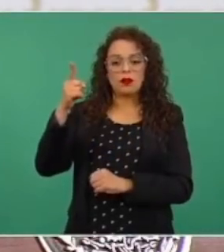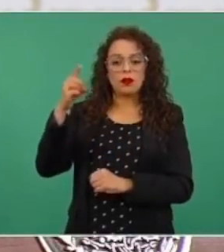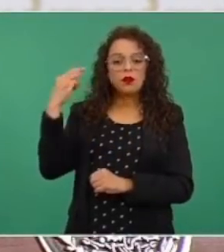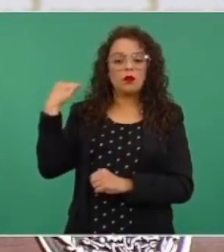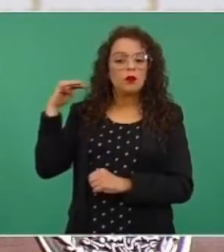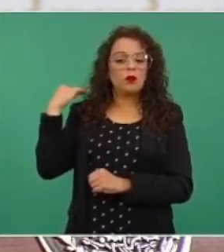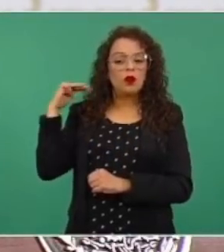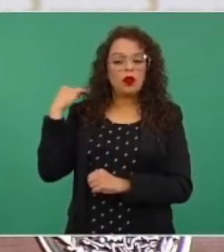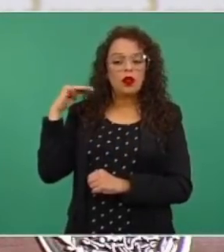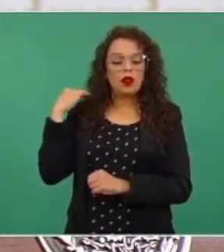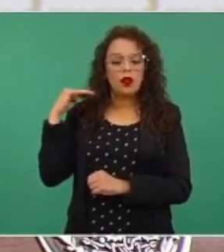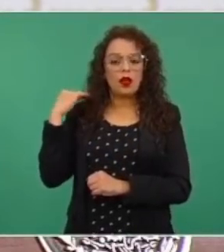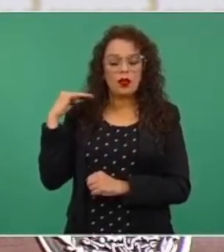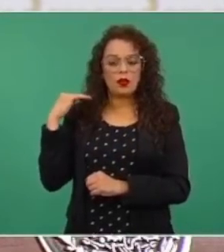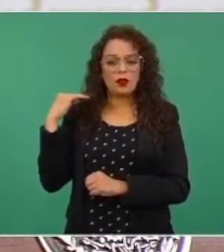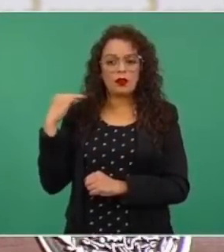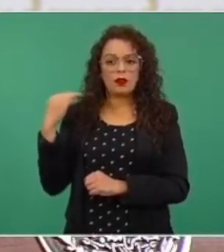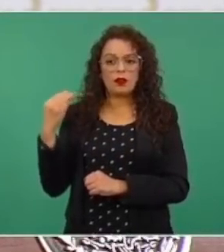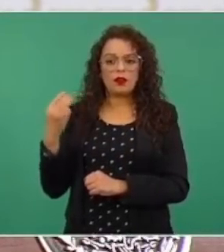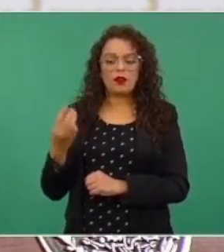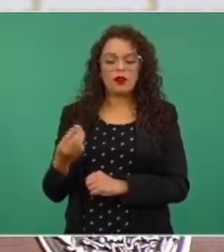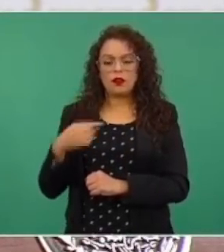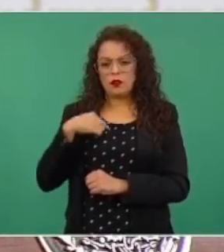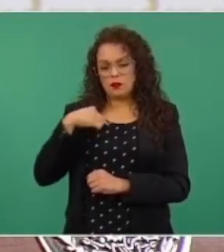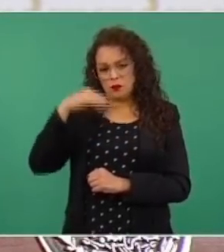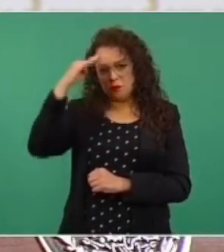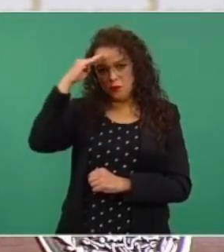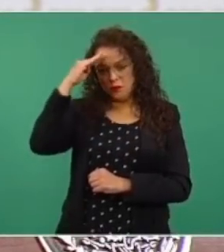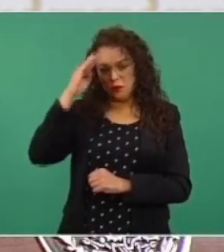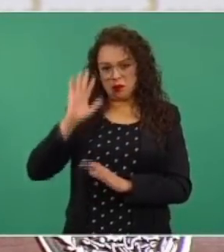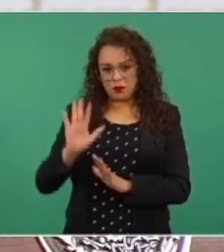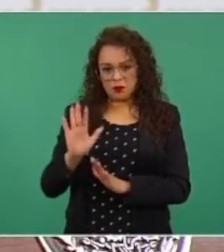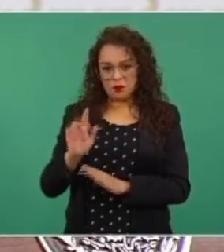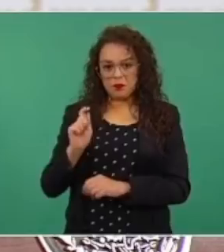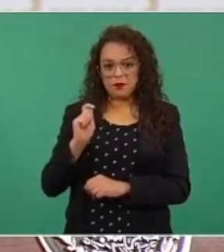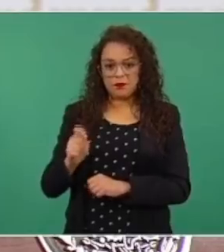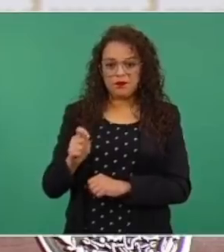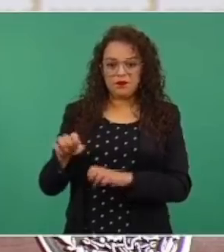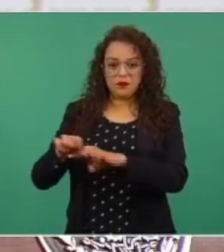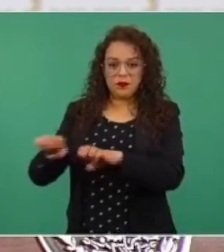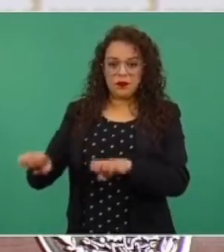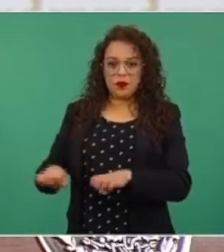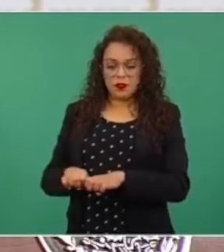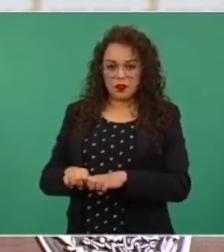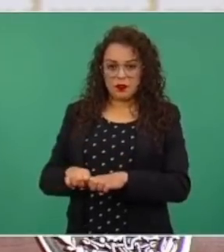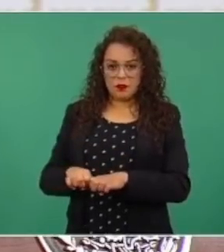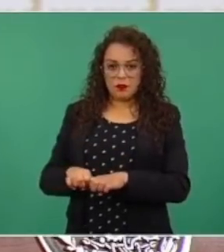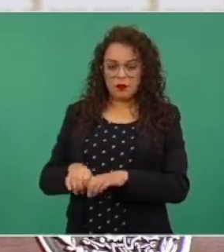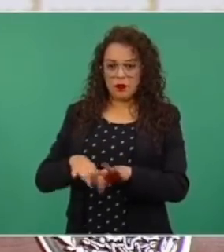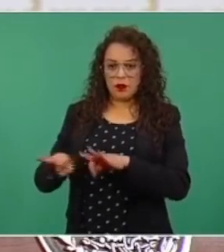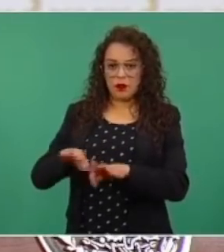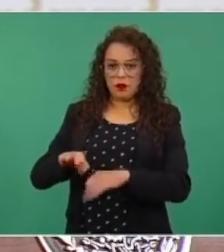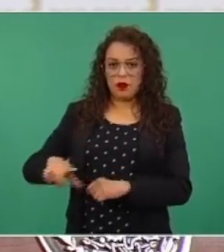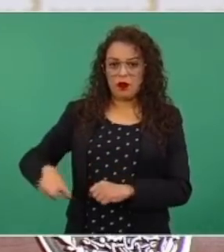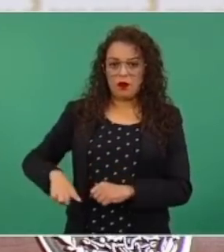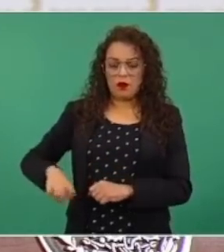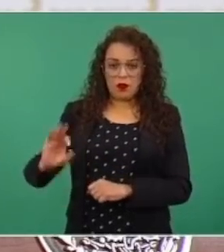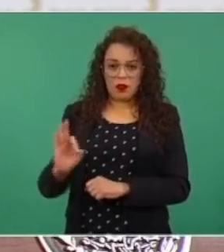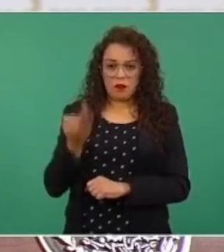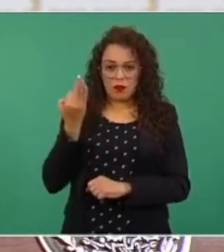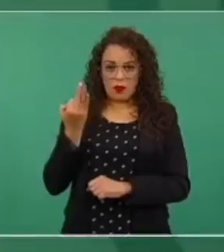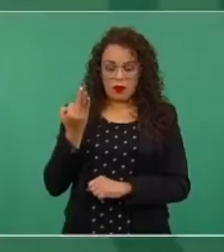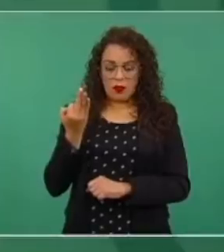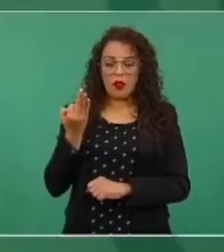Estoy planteando en algunos casos que el gabinete del gobierno federal